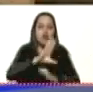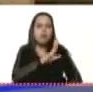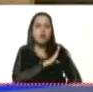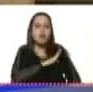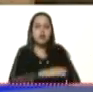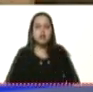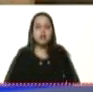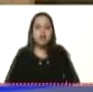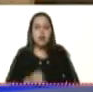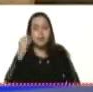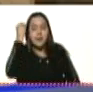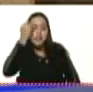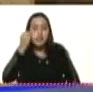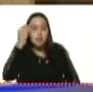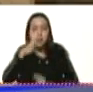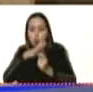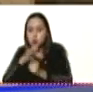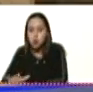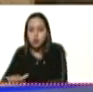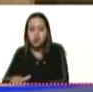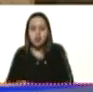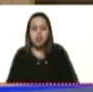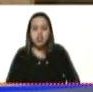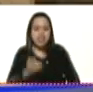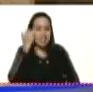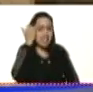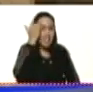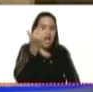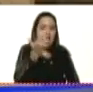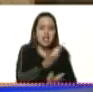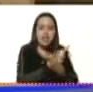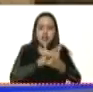ideología dominante, ideología liberadora.